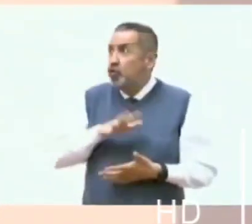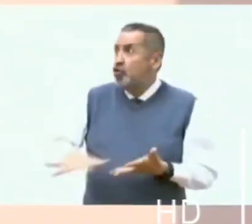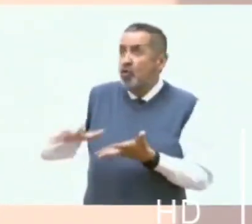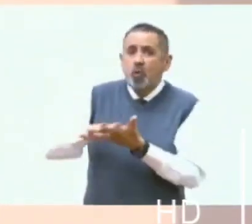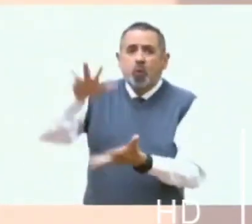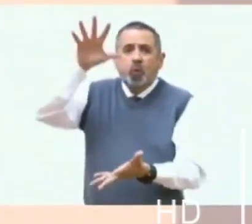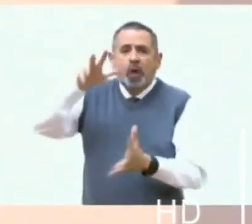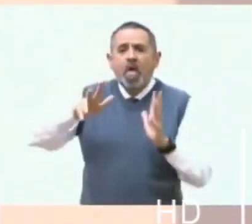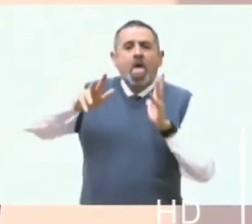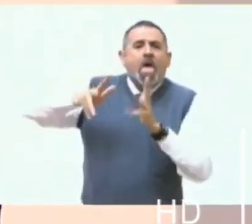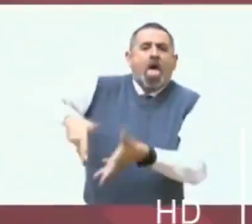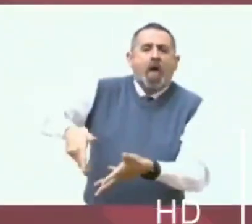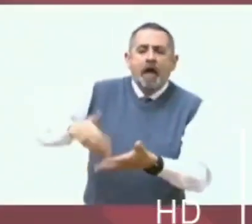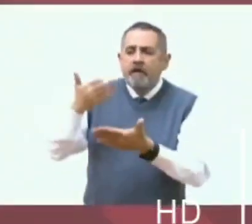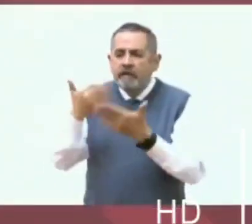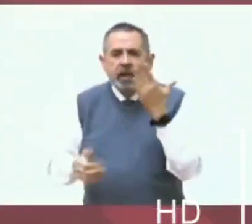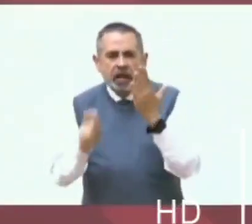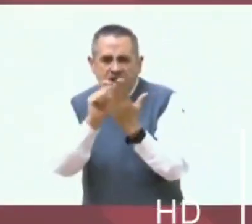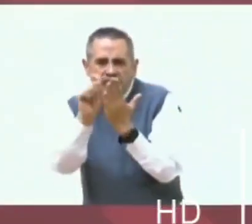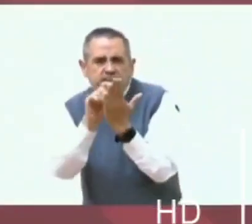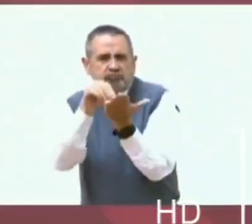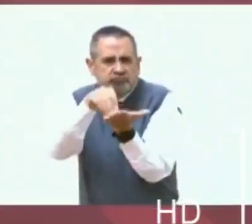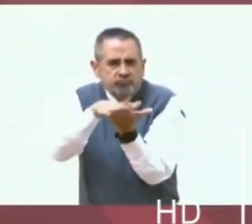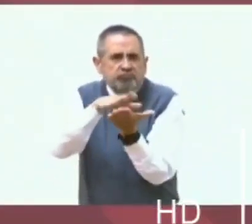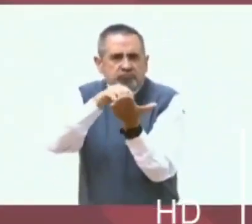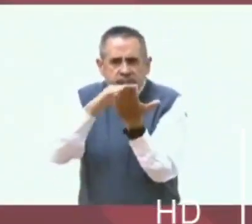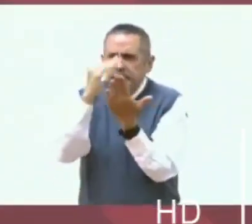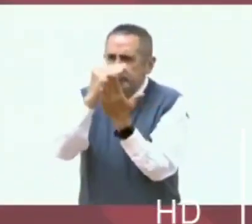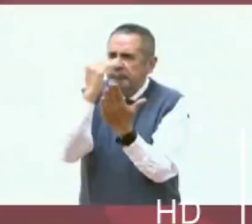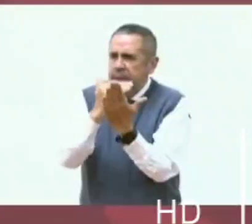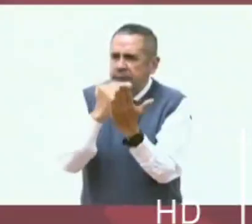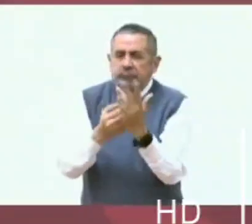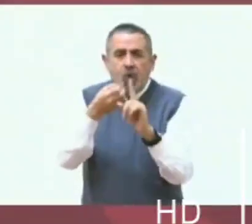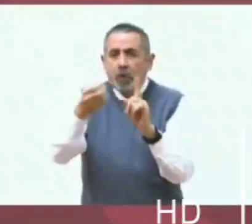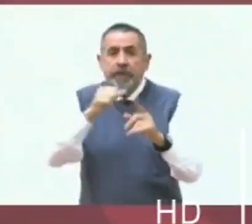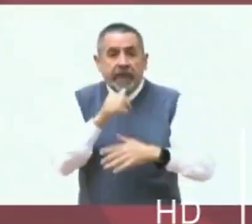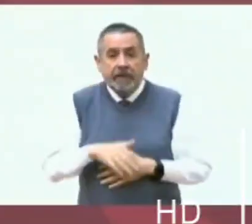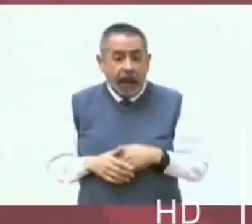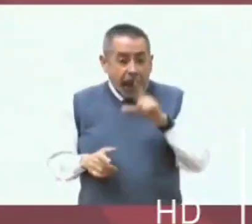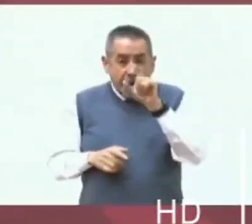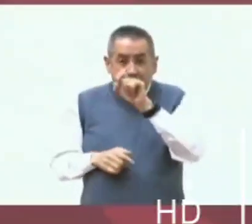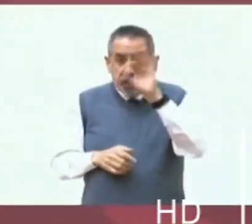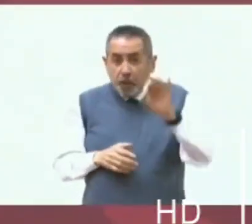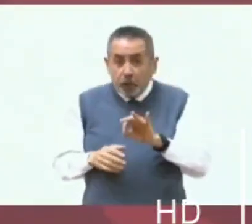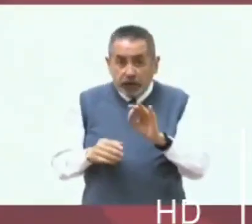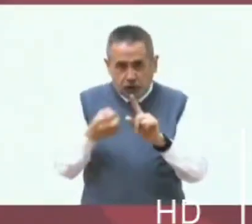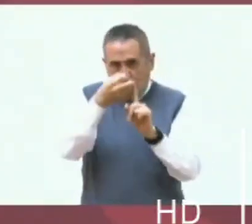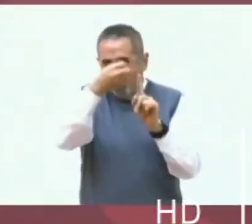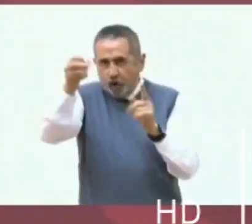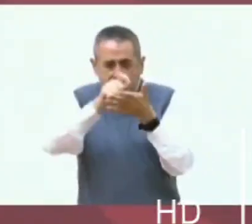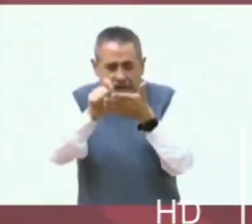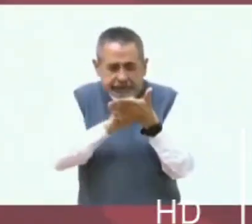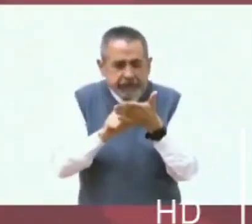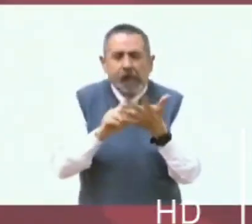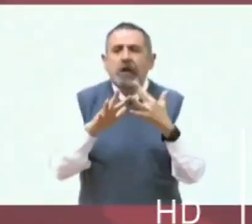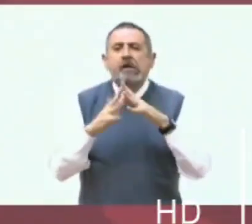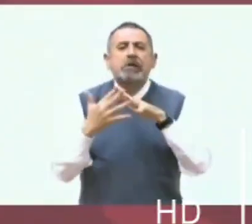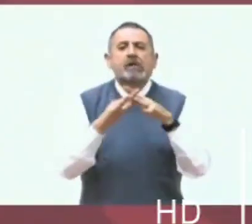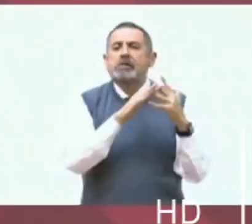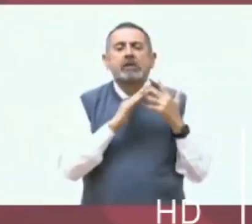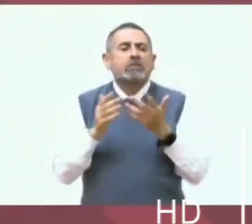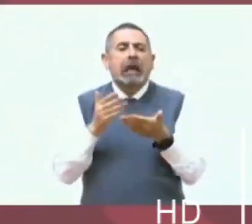archivo no estaba descrito, el 20% descrito era homogéneo y el